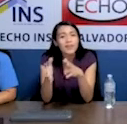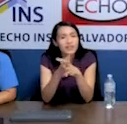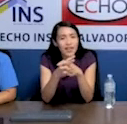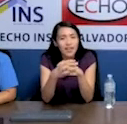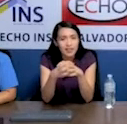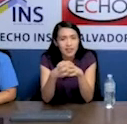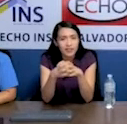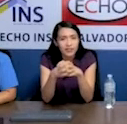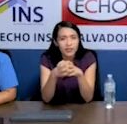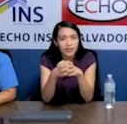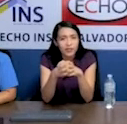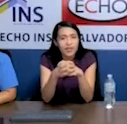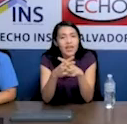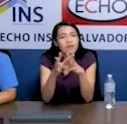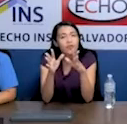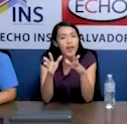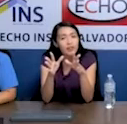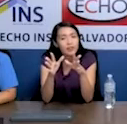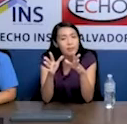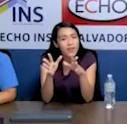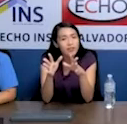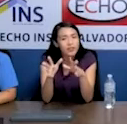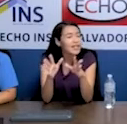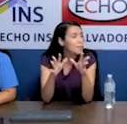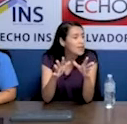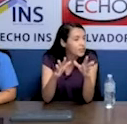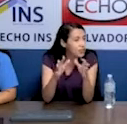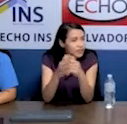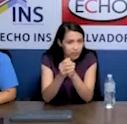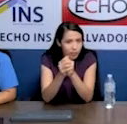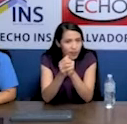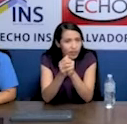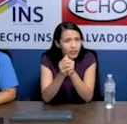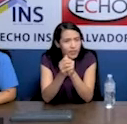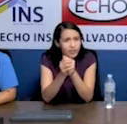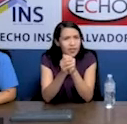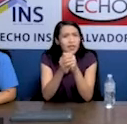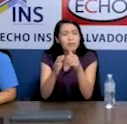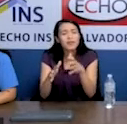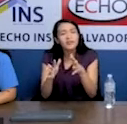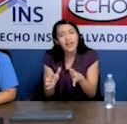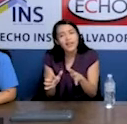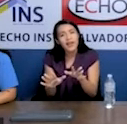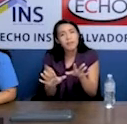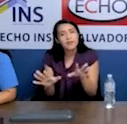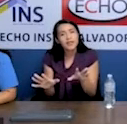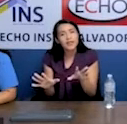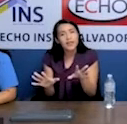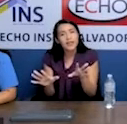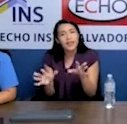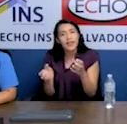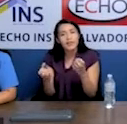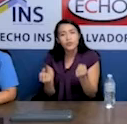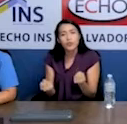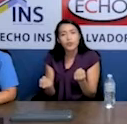que van a amenazar el estado de la salud, enfocándose menos en la paliación de síntomas crónicos. Pero ¿será que a pesar